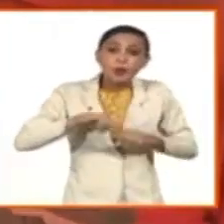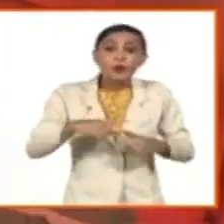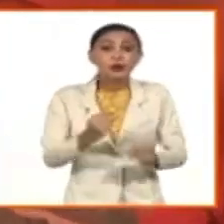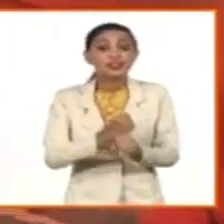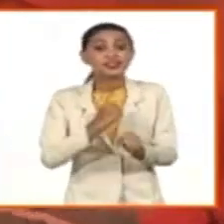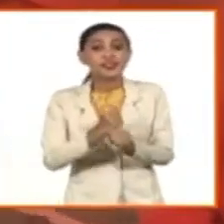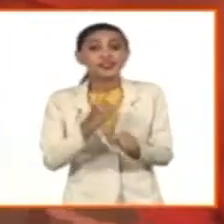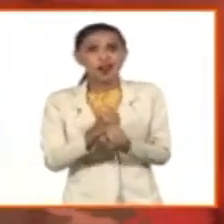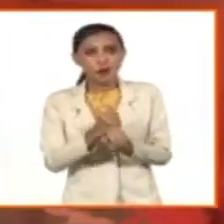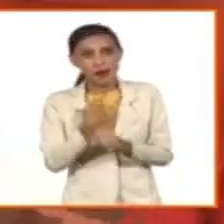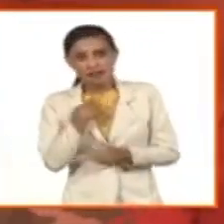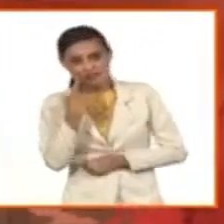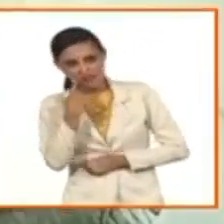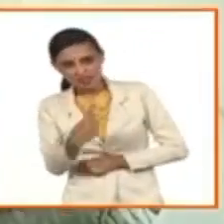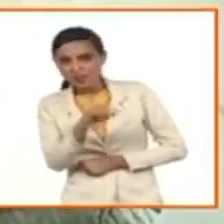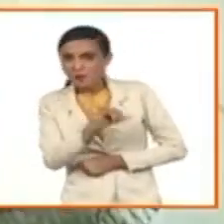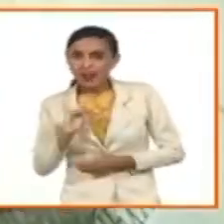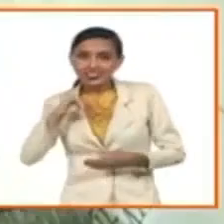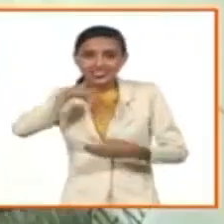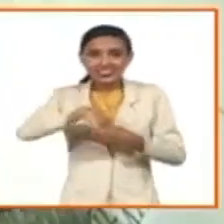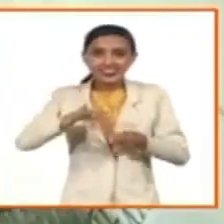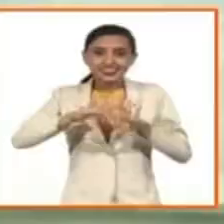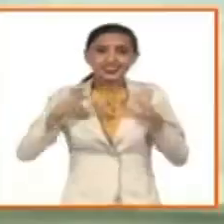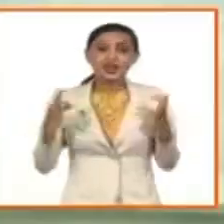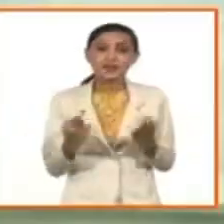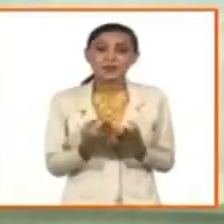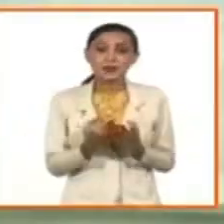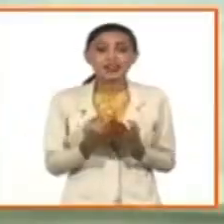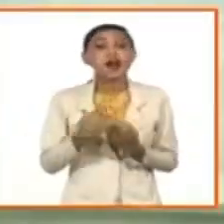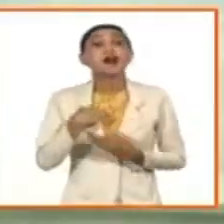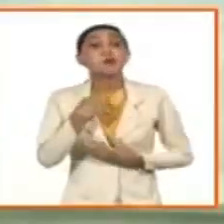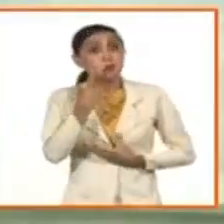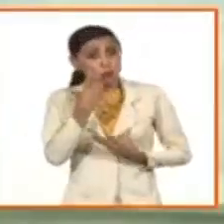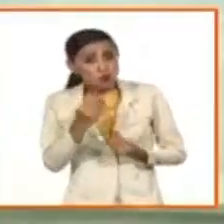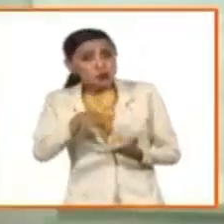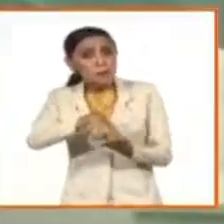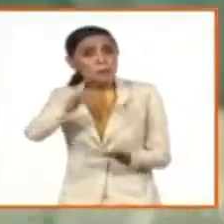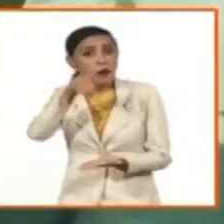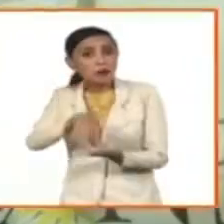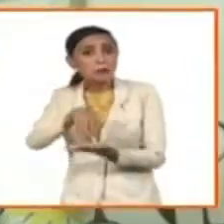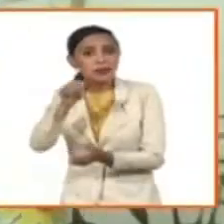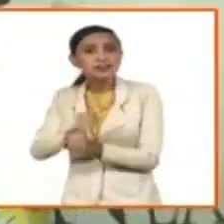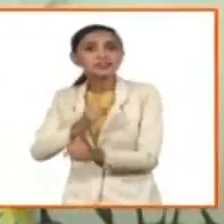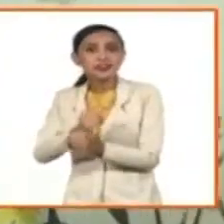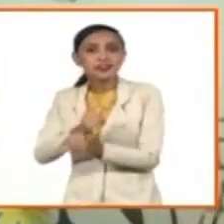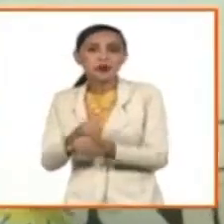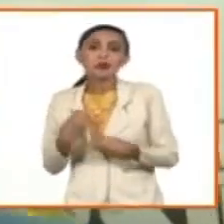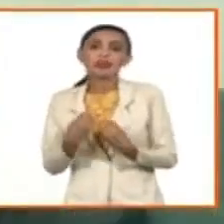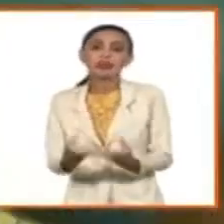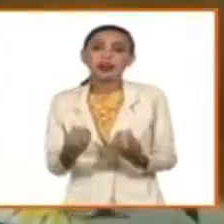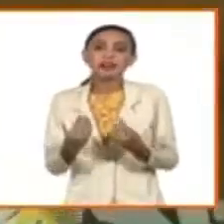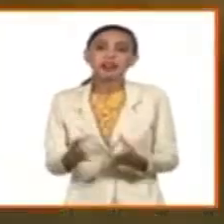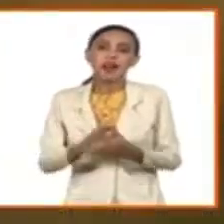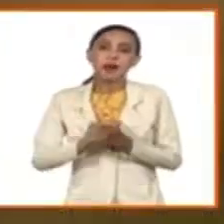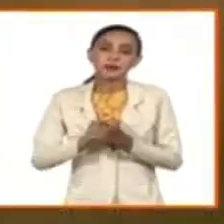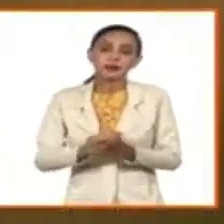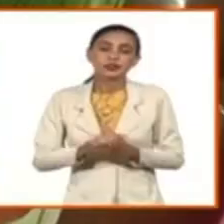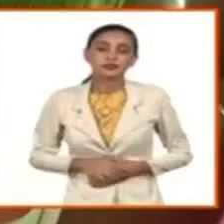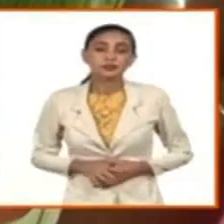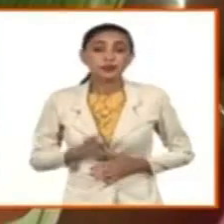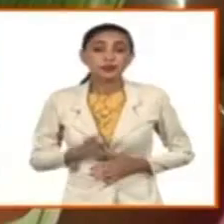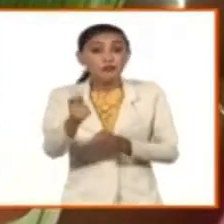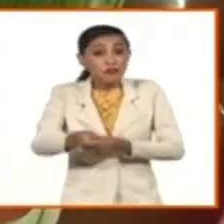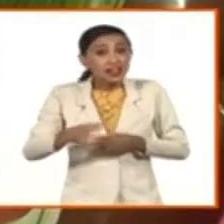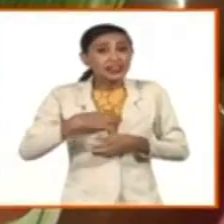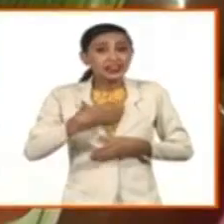forman parte de la familia y esto da mucho empleo de la afecta placer vienen muchos productos y estos productos son